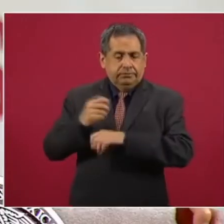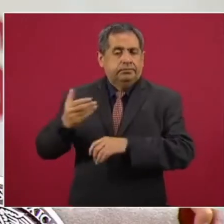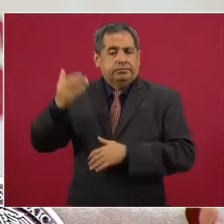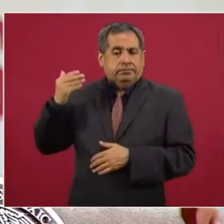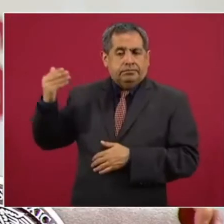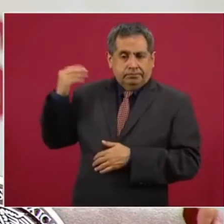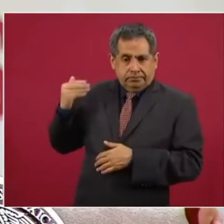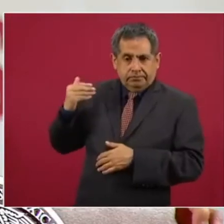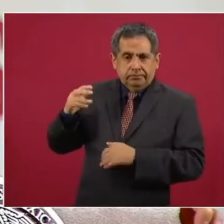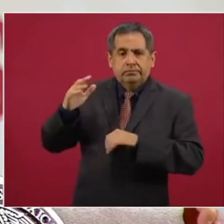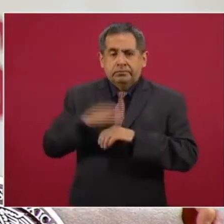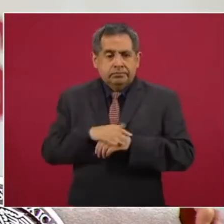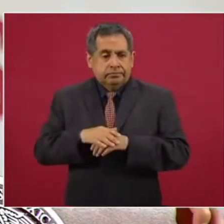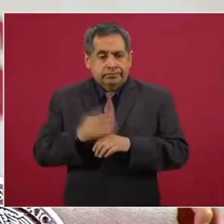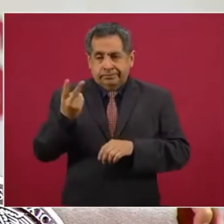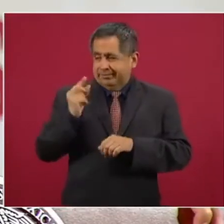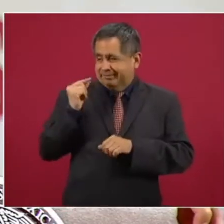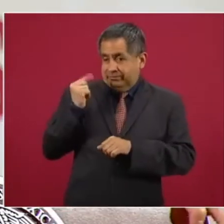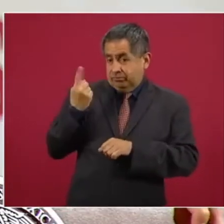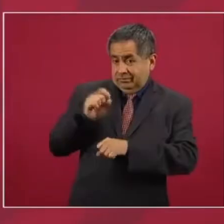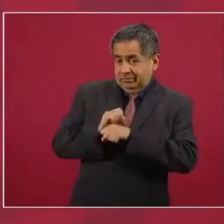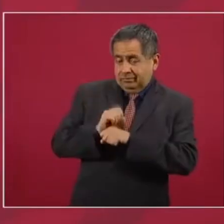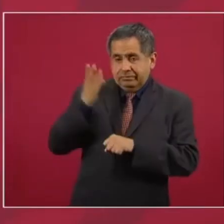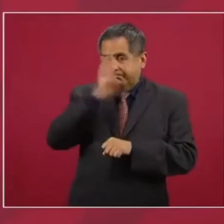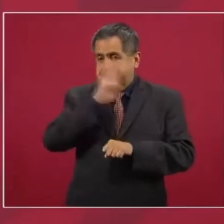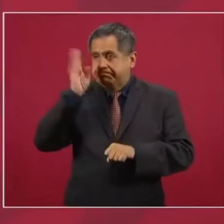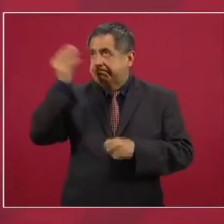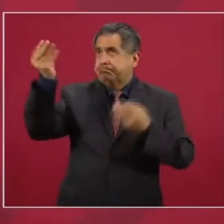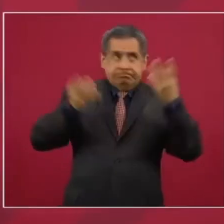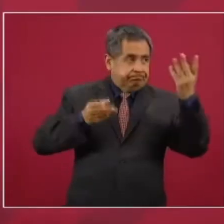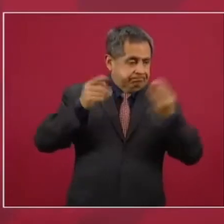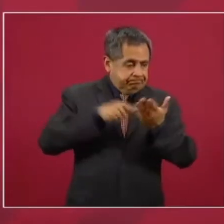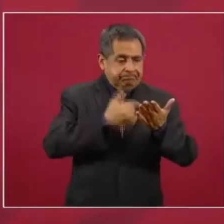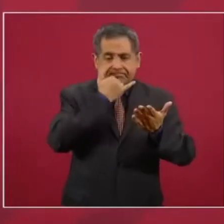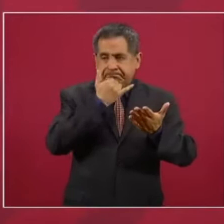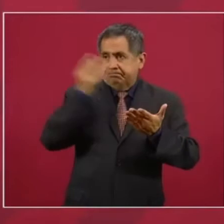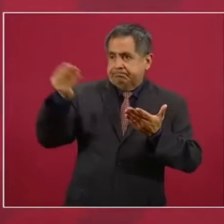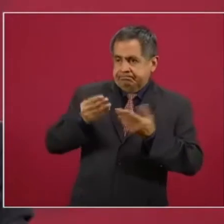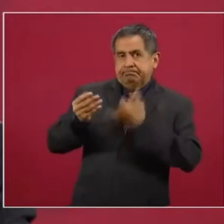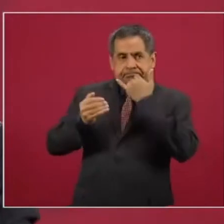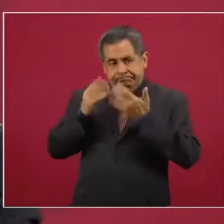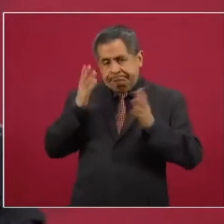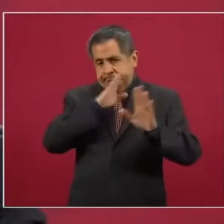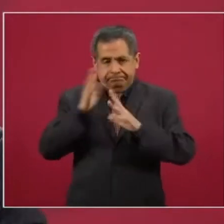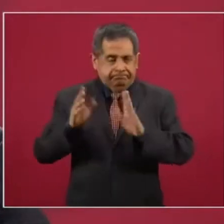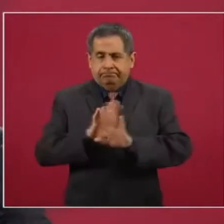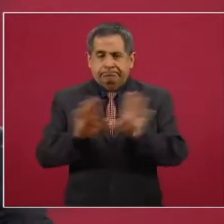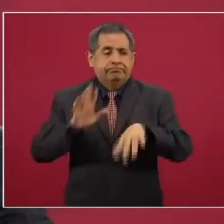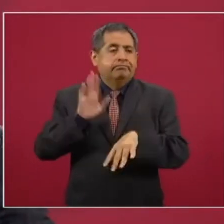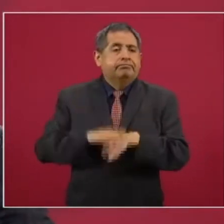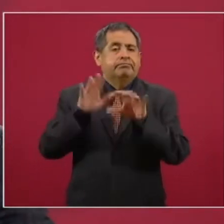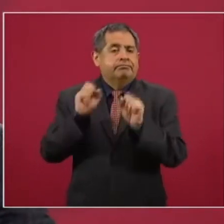Es un periodo de inestabilidad de los datos están fluyendo. Recuerden que los datos se generan en cada una de las unidades de